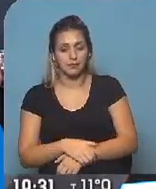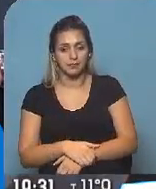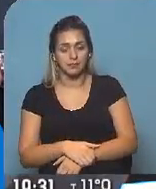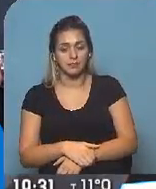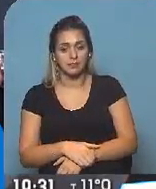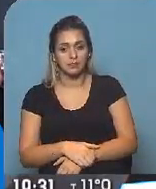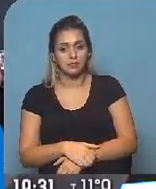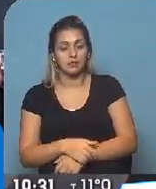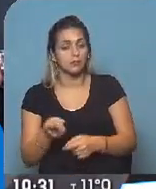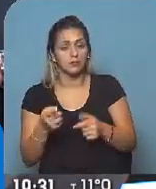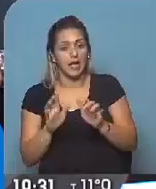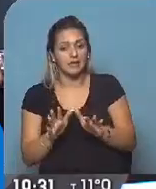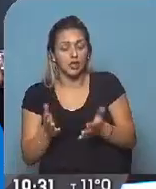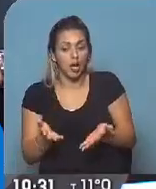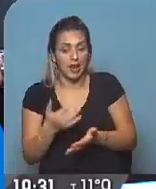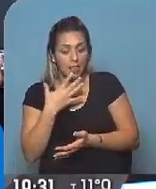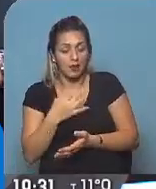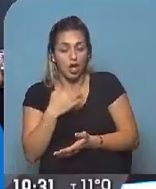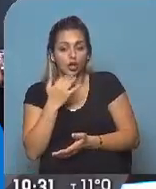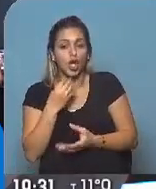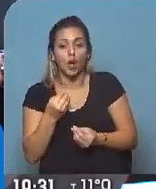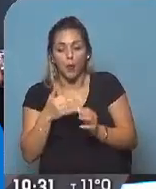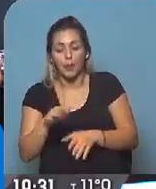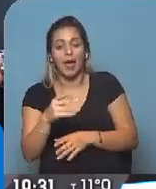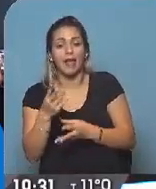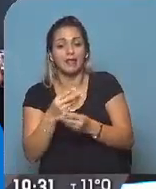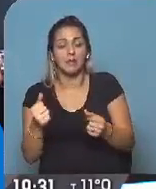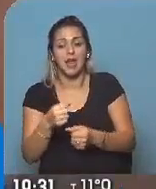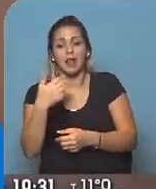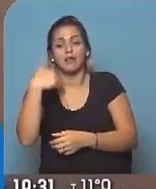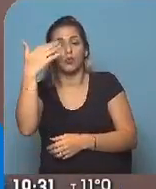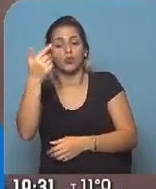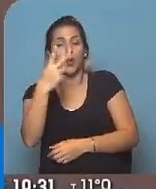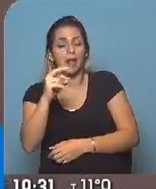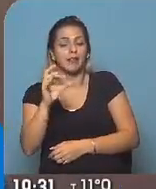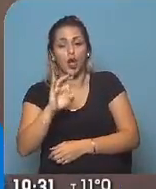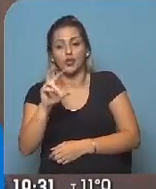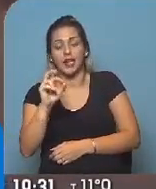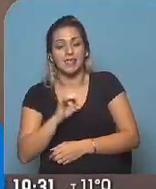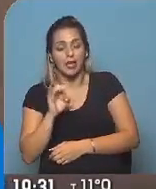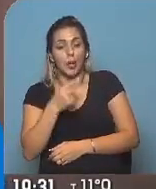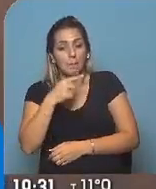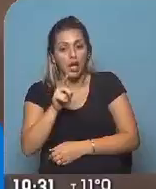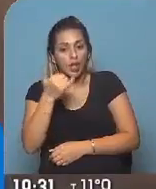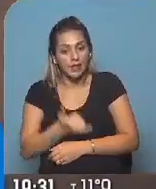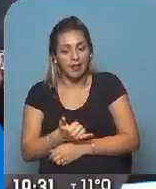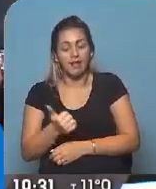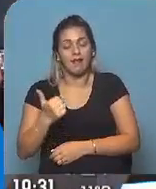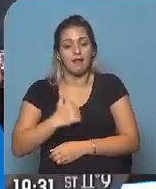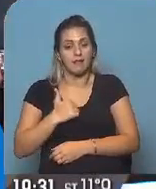Pero es así, no sé cómo va a terminar esta historia dentro de 20, 30 años, pero tener las Fuerzas Armadas